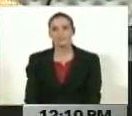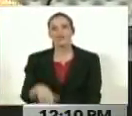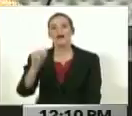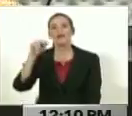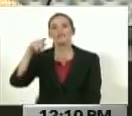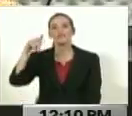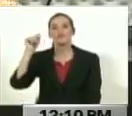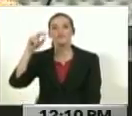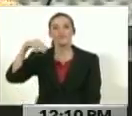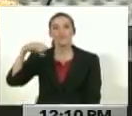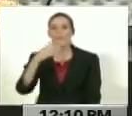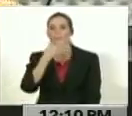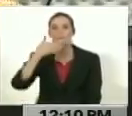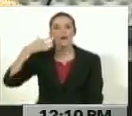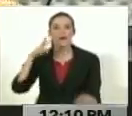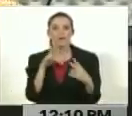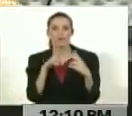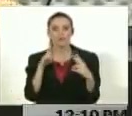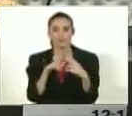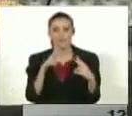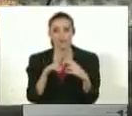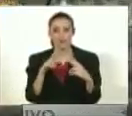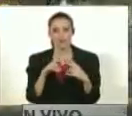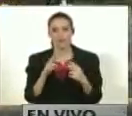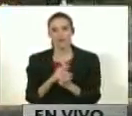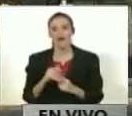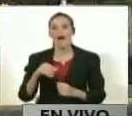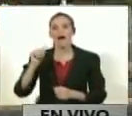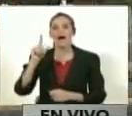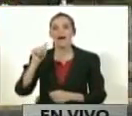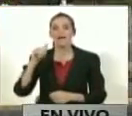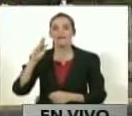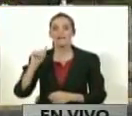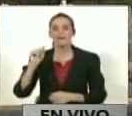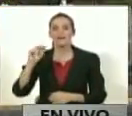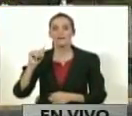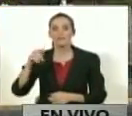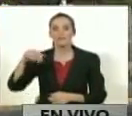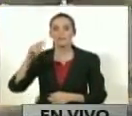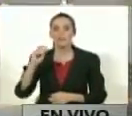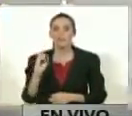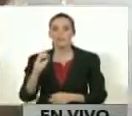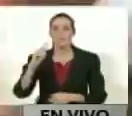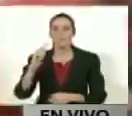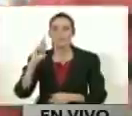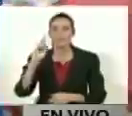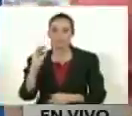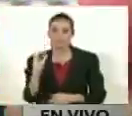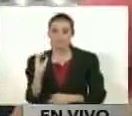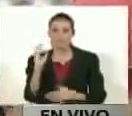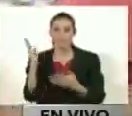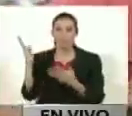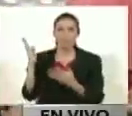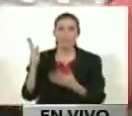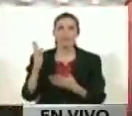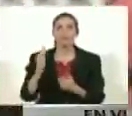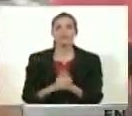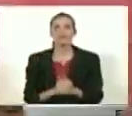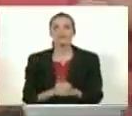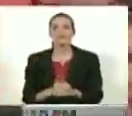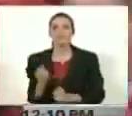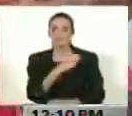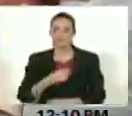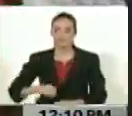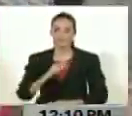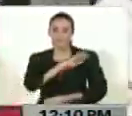Antonio Álvarez, mejor conocido como el Potro Álvarez, presidente del Poliedro de